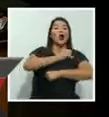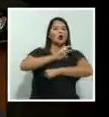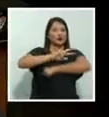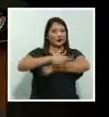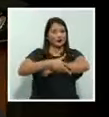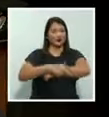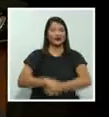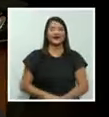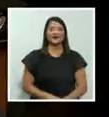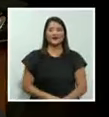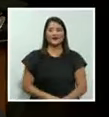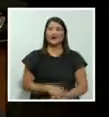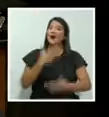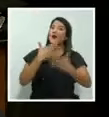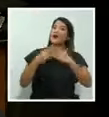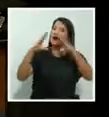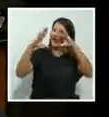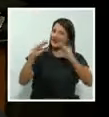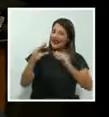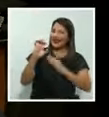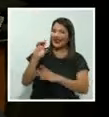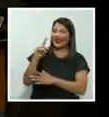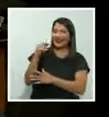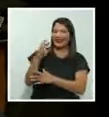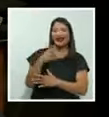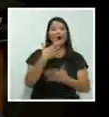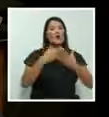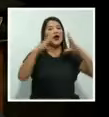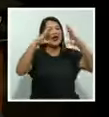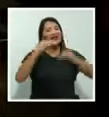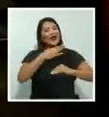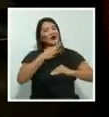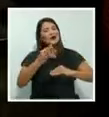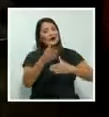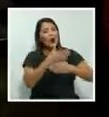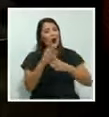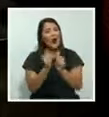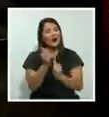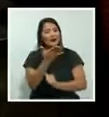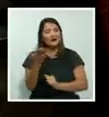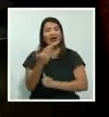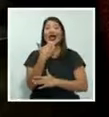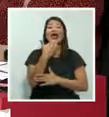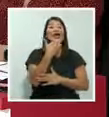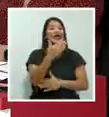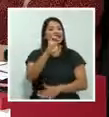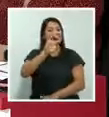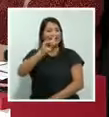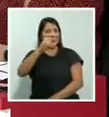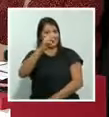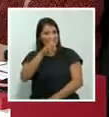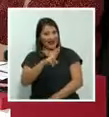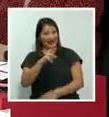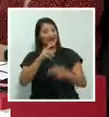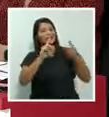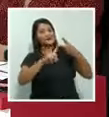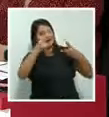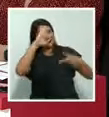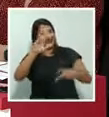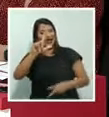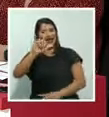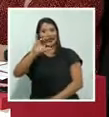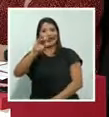de Protección Social. Muy buenas tardes, don Edgar. Muy buenas tardes, un placer compartir con ustedes. Gracias, don Edgar. Saludo a la